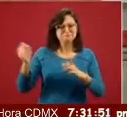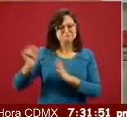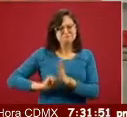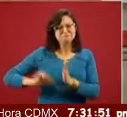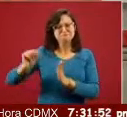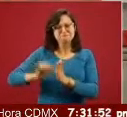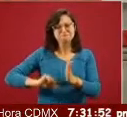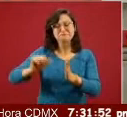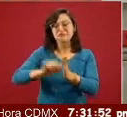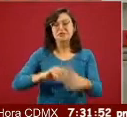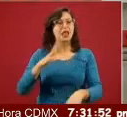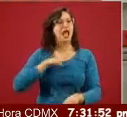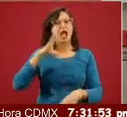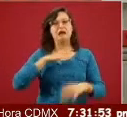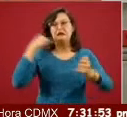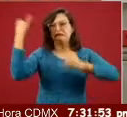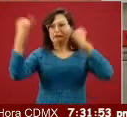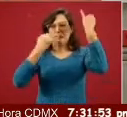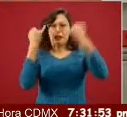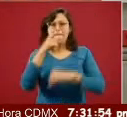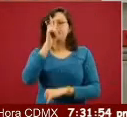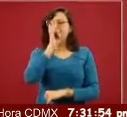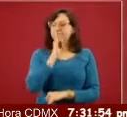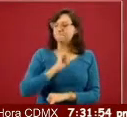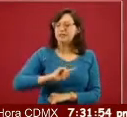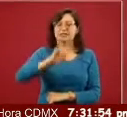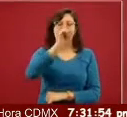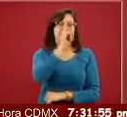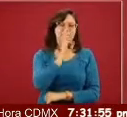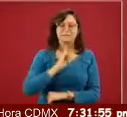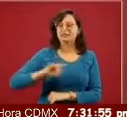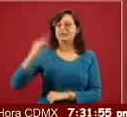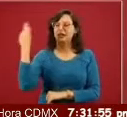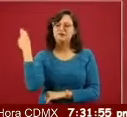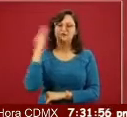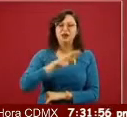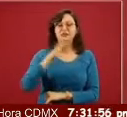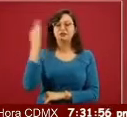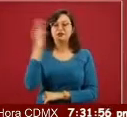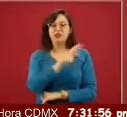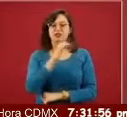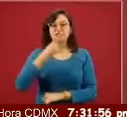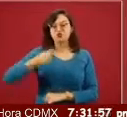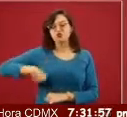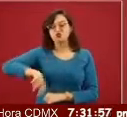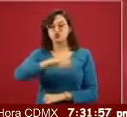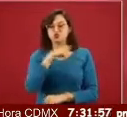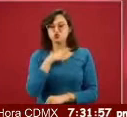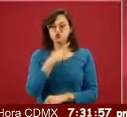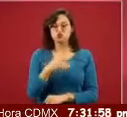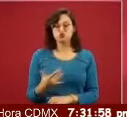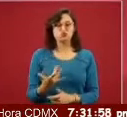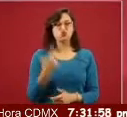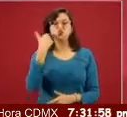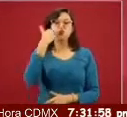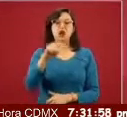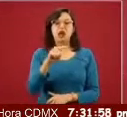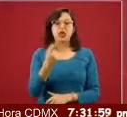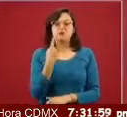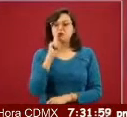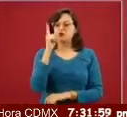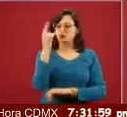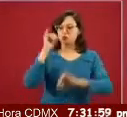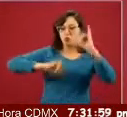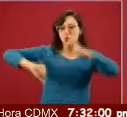completamente fabricada, falsa, totalmente falsa, de que tenemos una decisión de no hacer pruebas, por cualquier